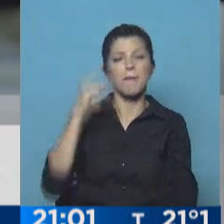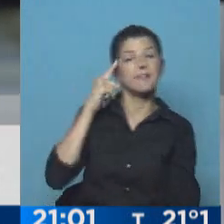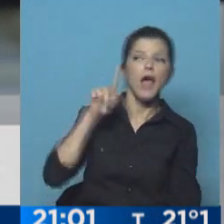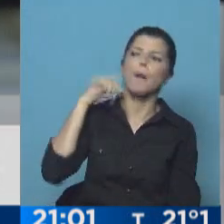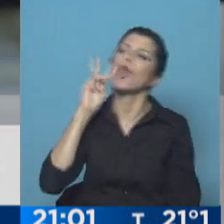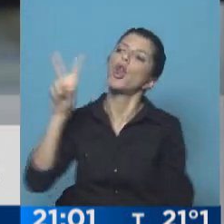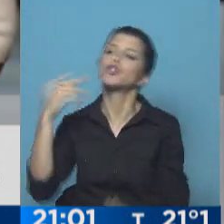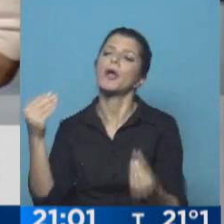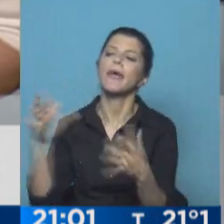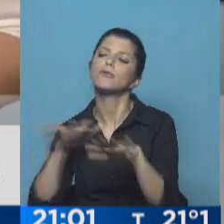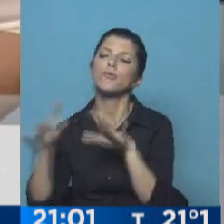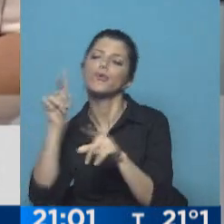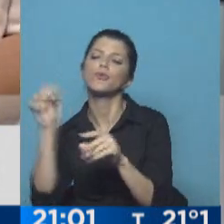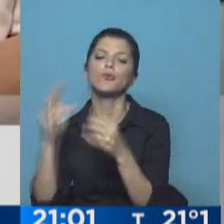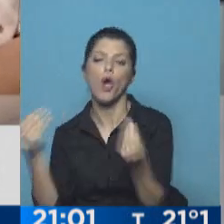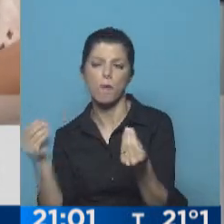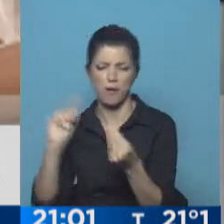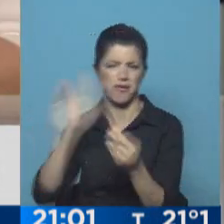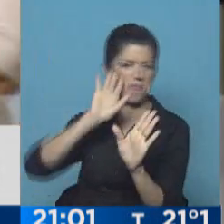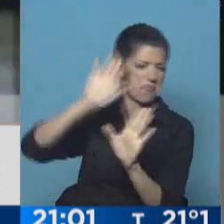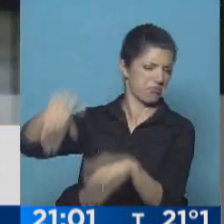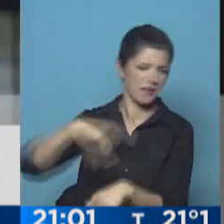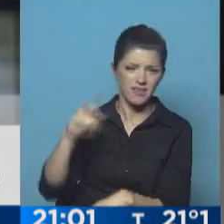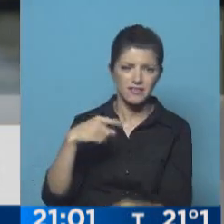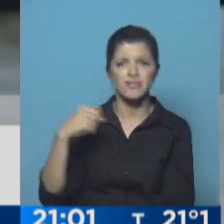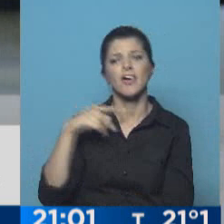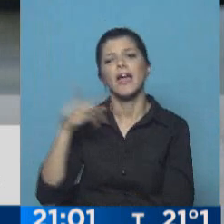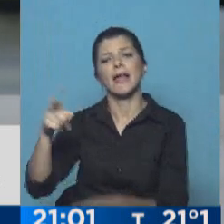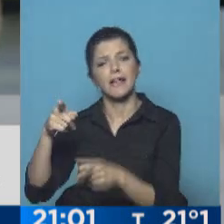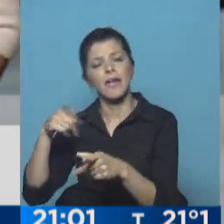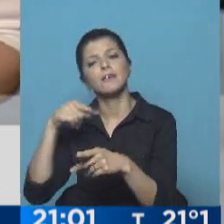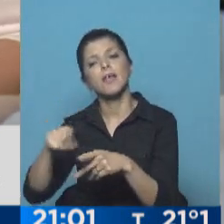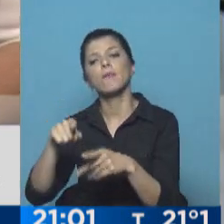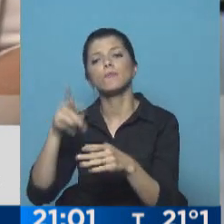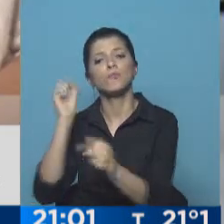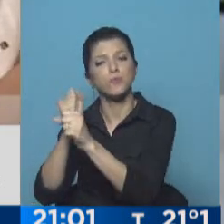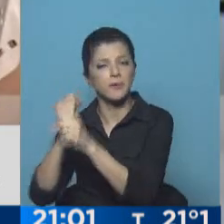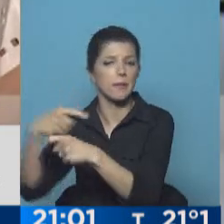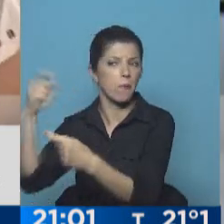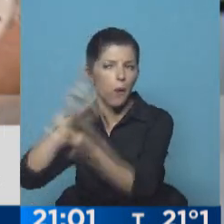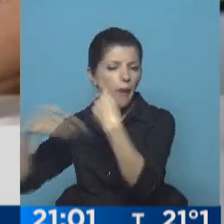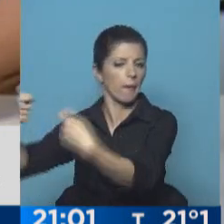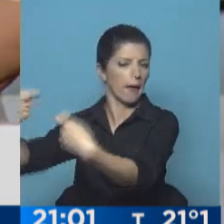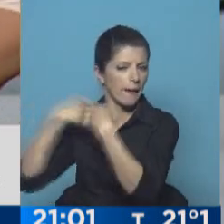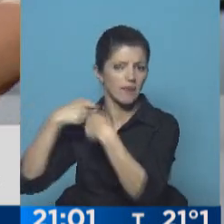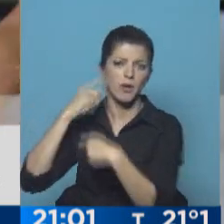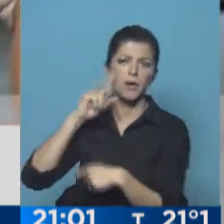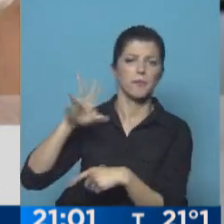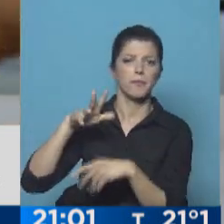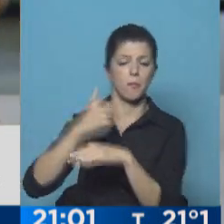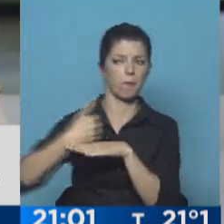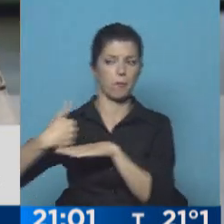hace el otro el que no se está haciendo la zancadilla tratar de correrse al